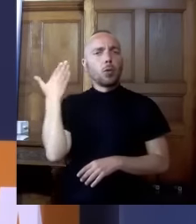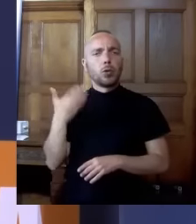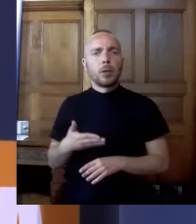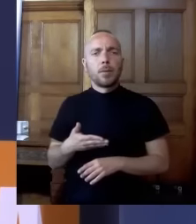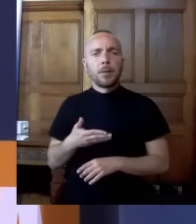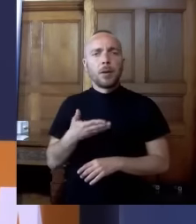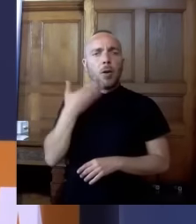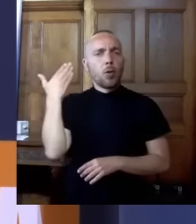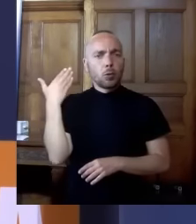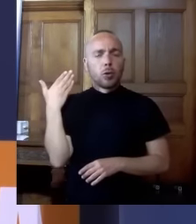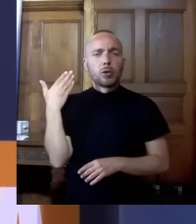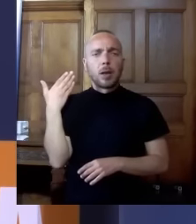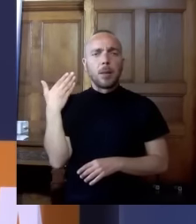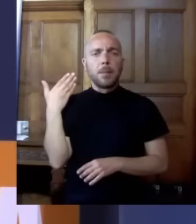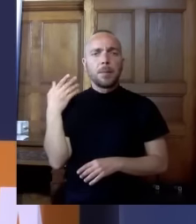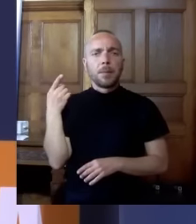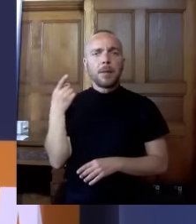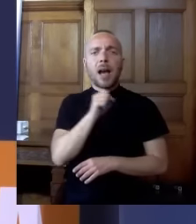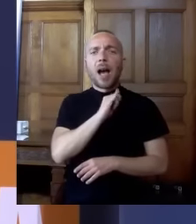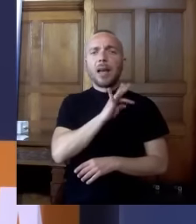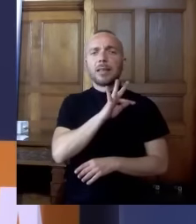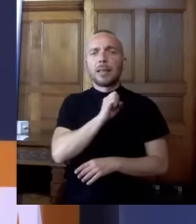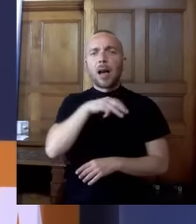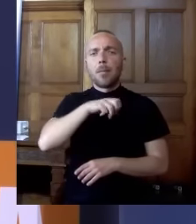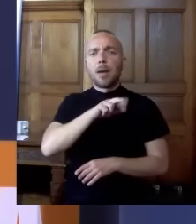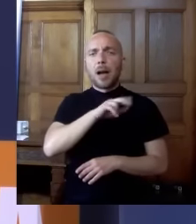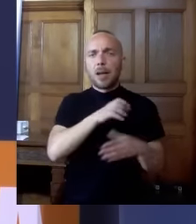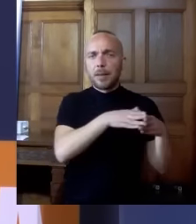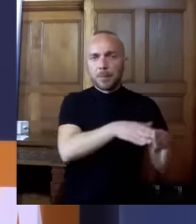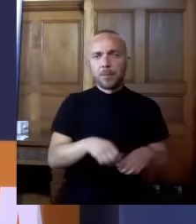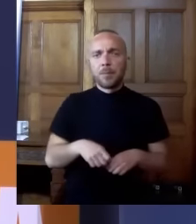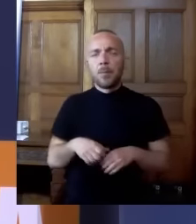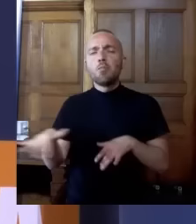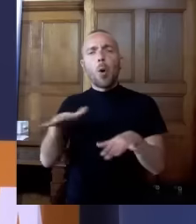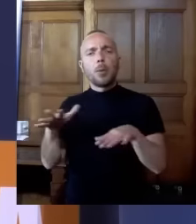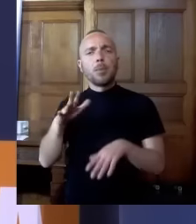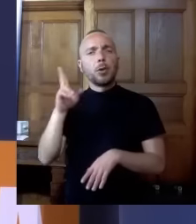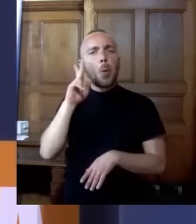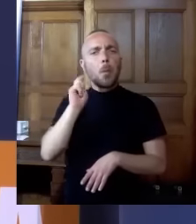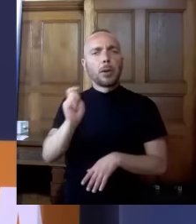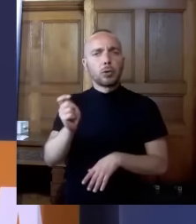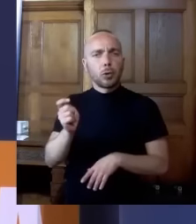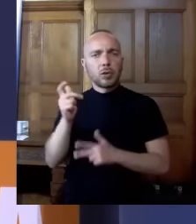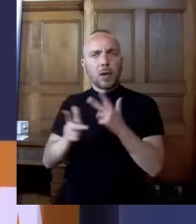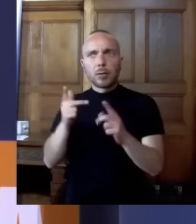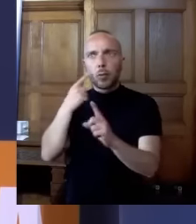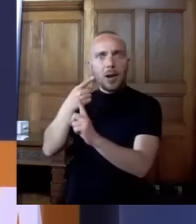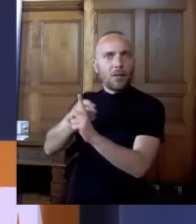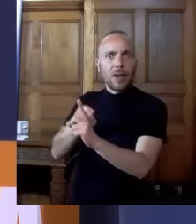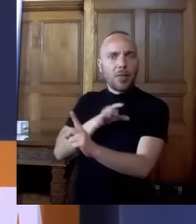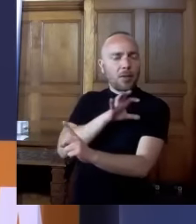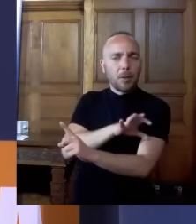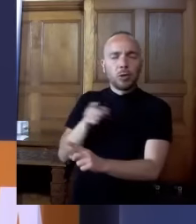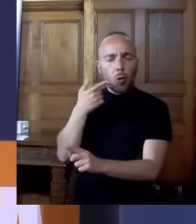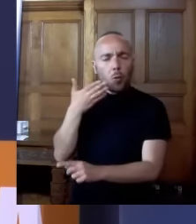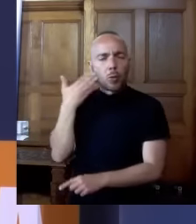aitam Mari orgullosa de lo que representa el movimiento pensionista Vasco que es una referencia para todo el estado orgullosa de los